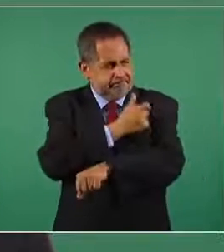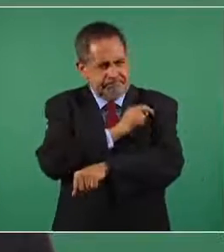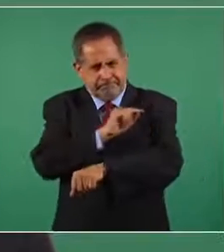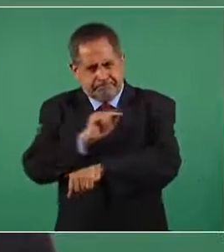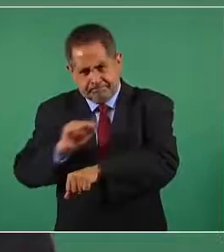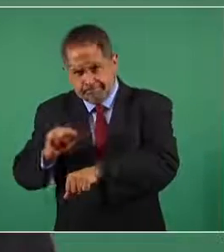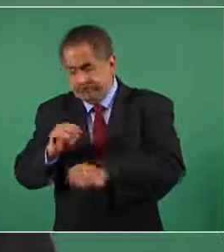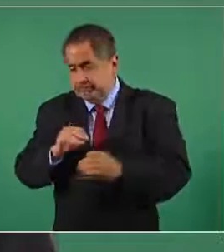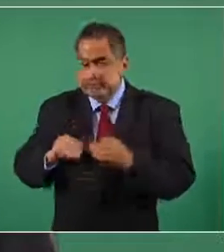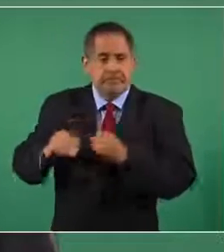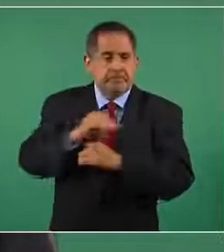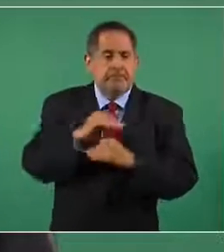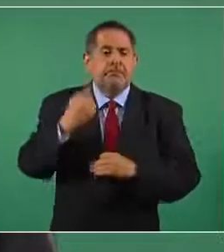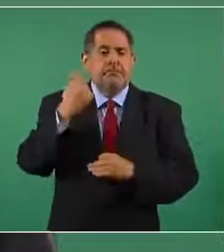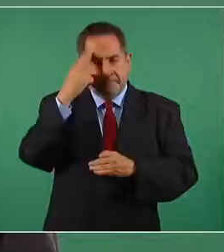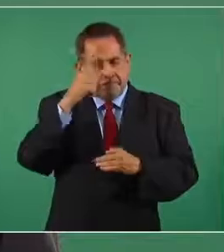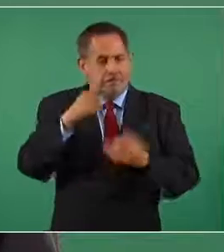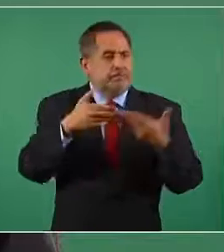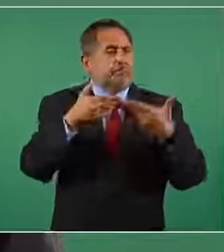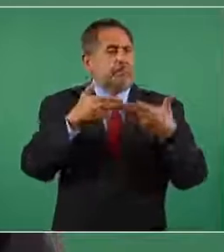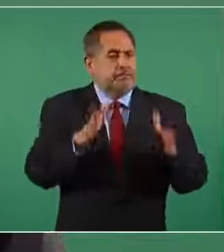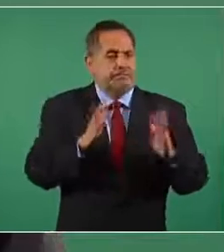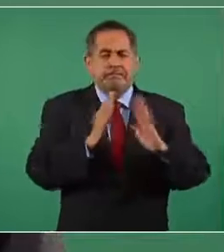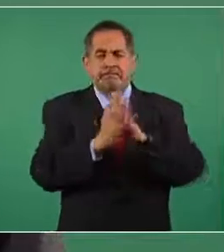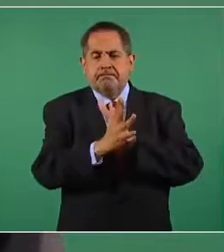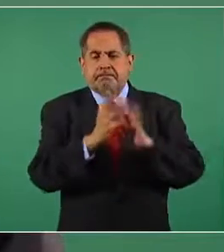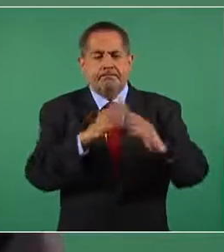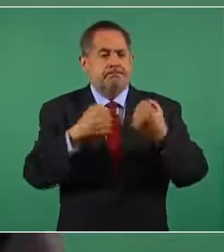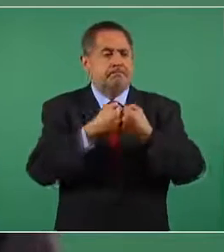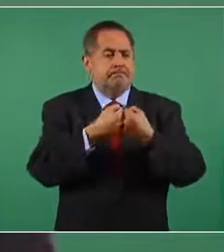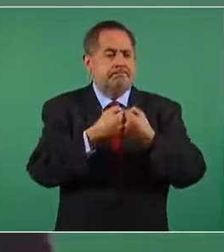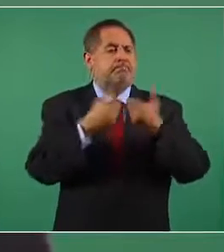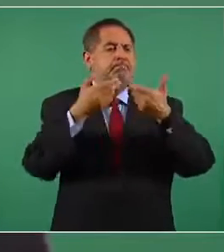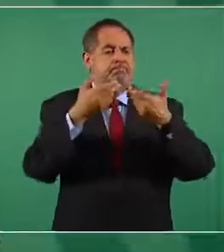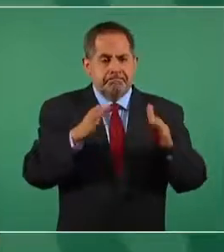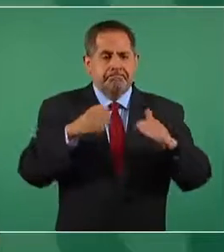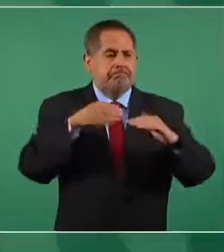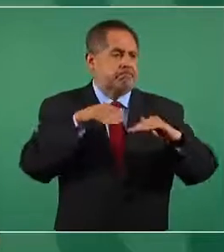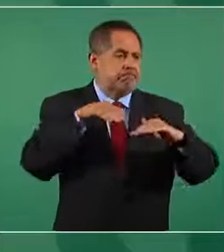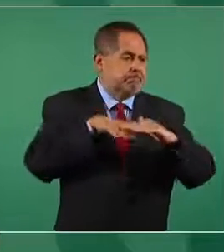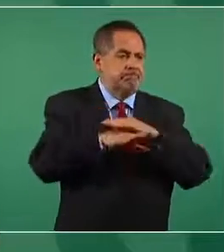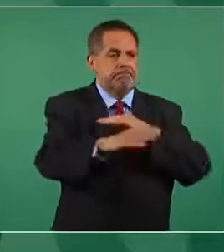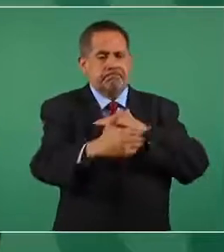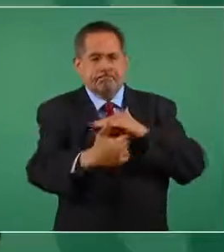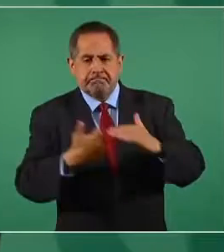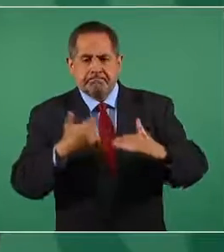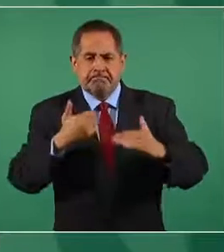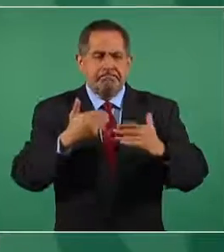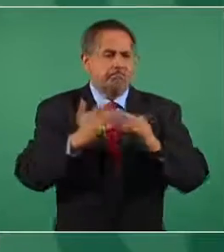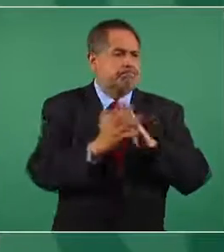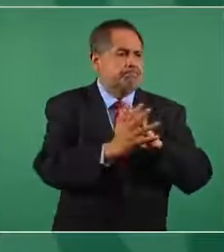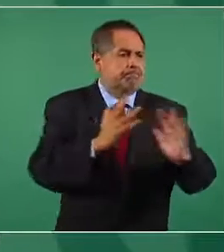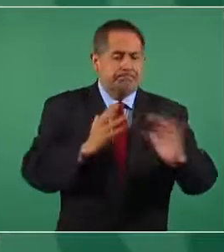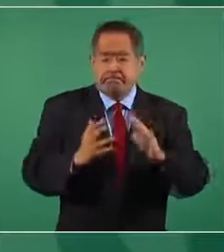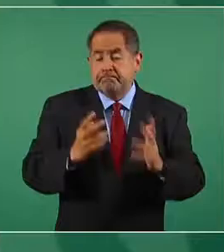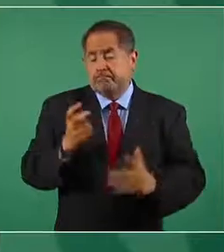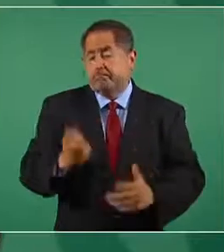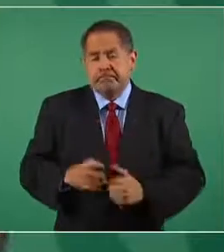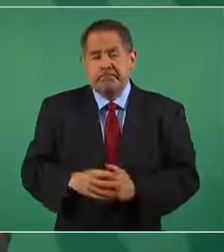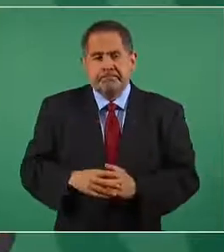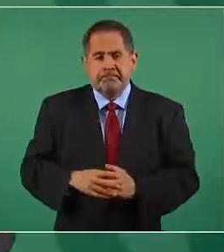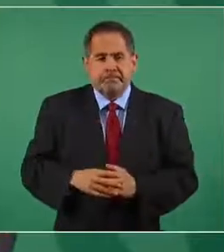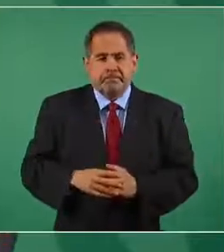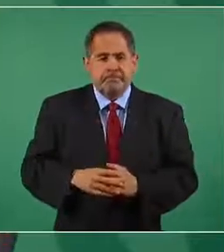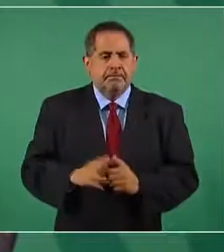facilitar lo de la apertura por completo de la frontera.